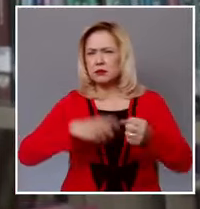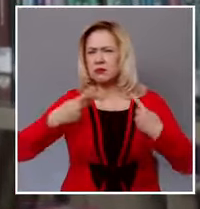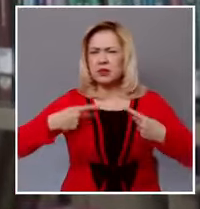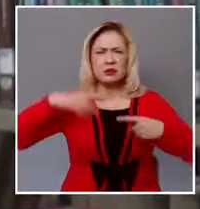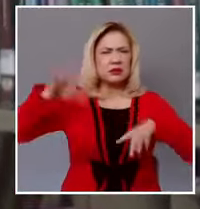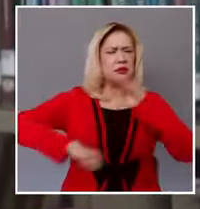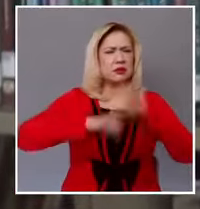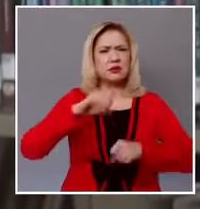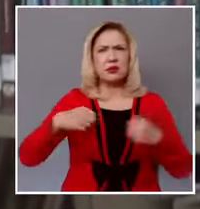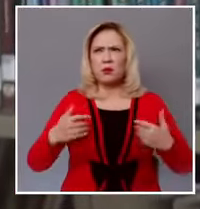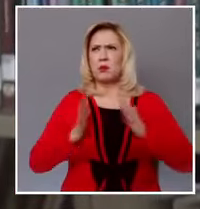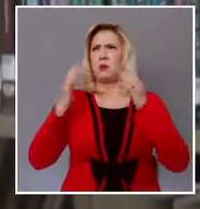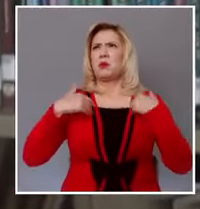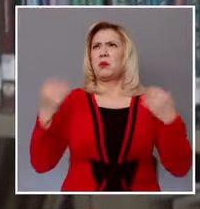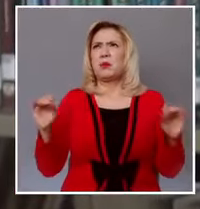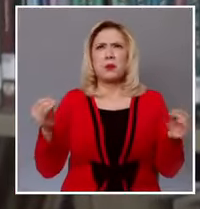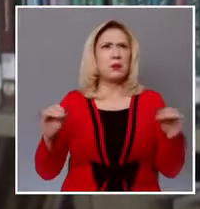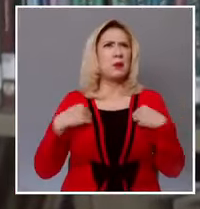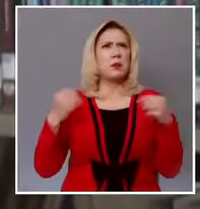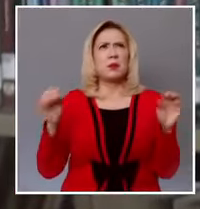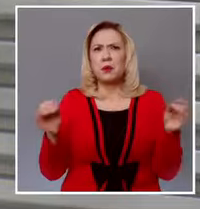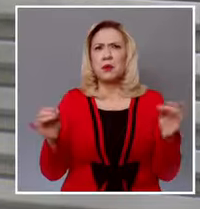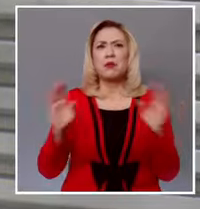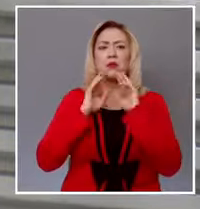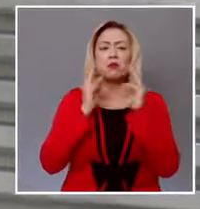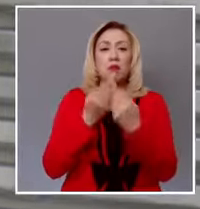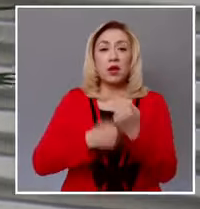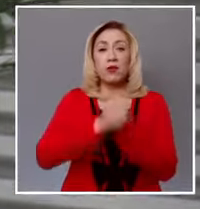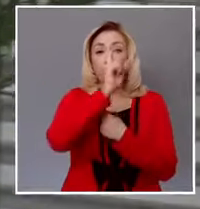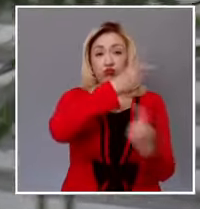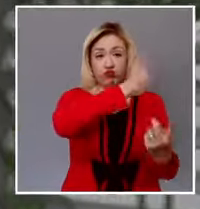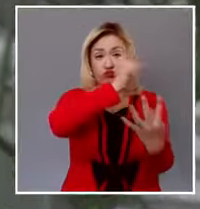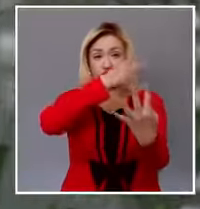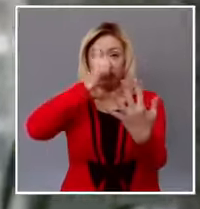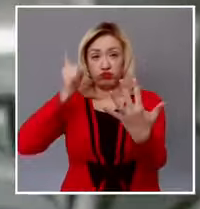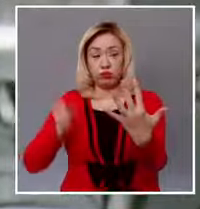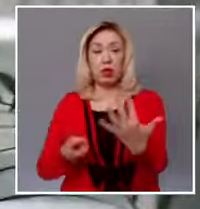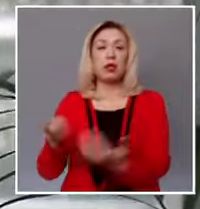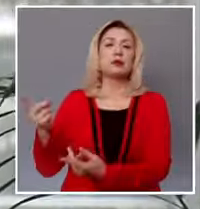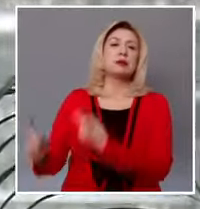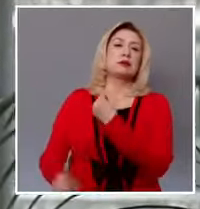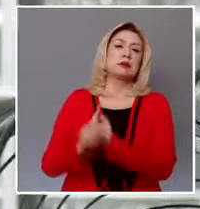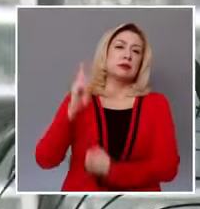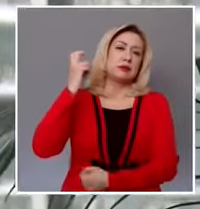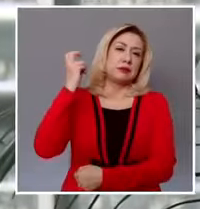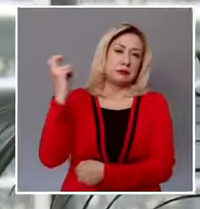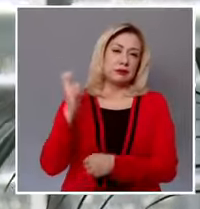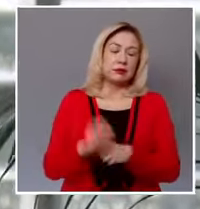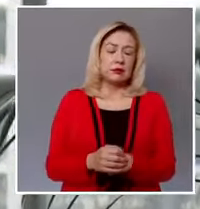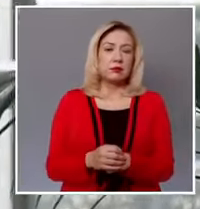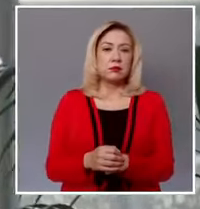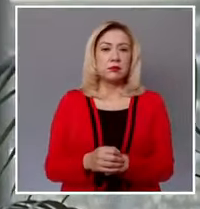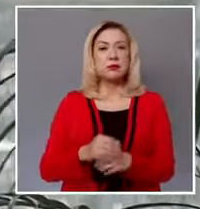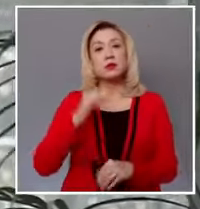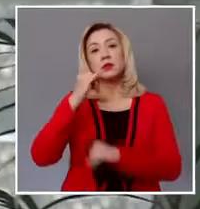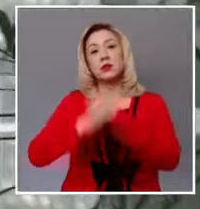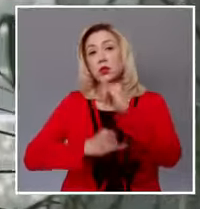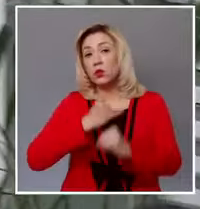como integrantes de una banda de secuestro. Este es el caso de ellos. Durante el proceso, diversas instancias nacionales e